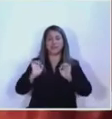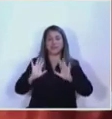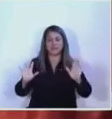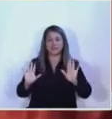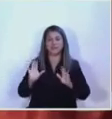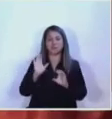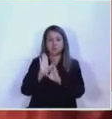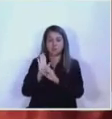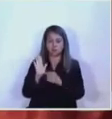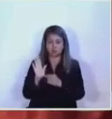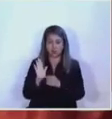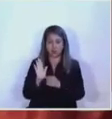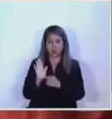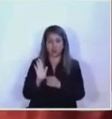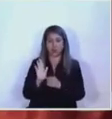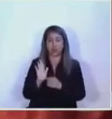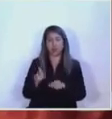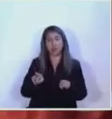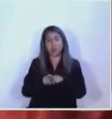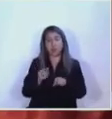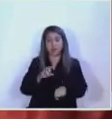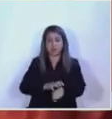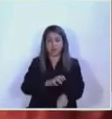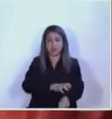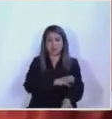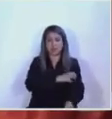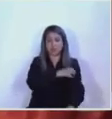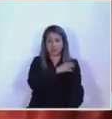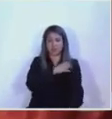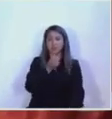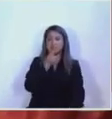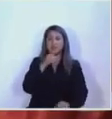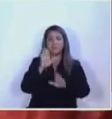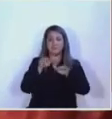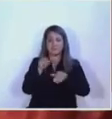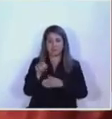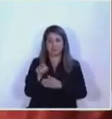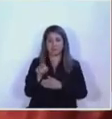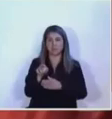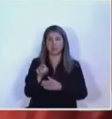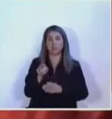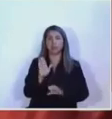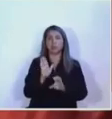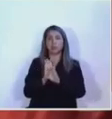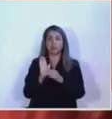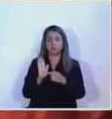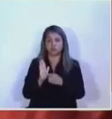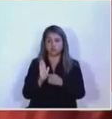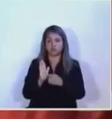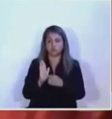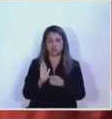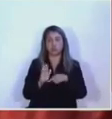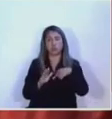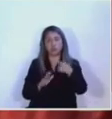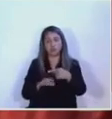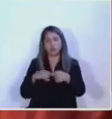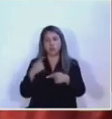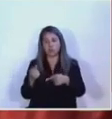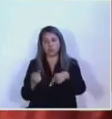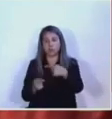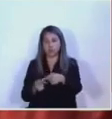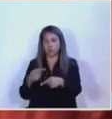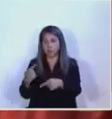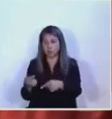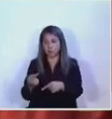así, cual dominó, las regiones fueron declaradas bajo esta prerrogativa constitucional una tras otra. De